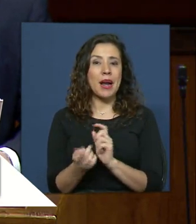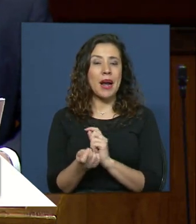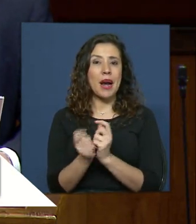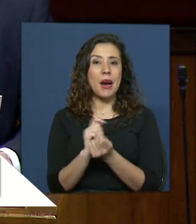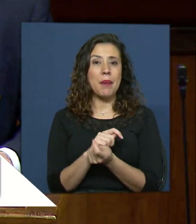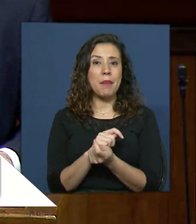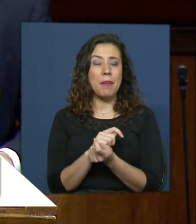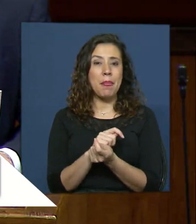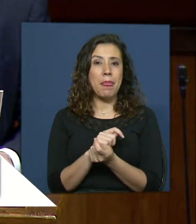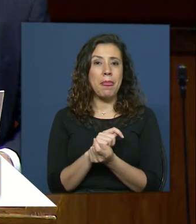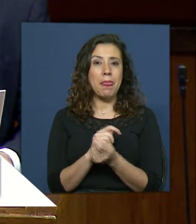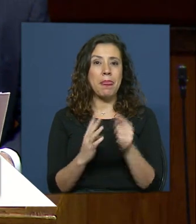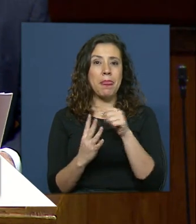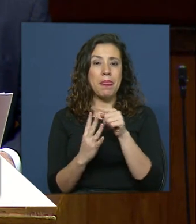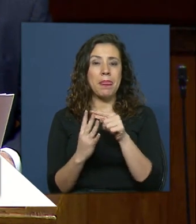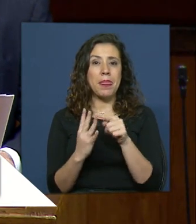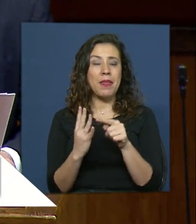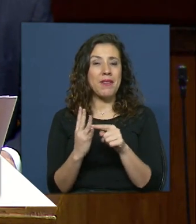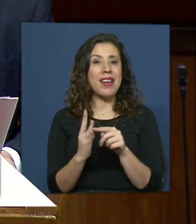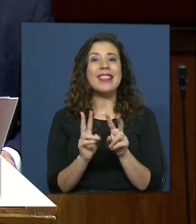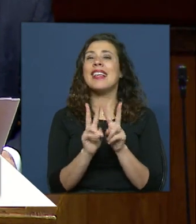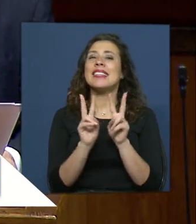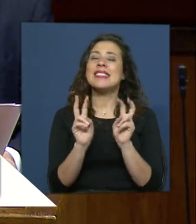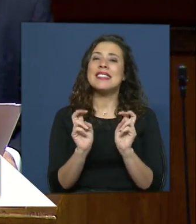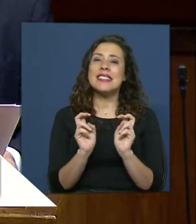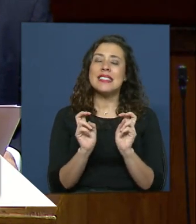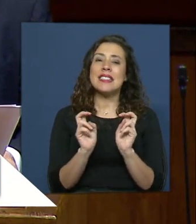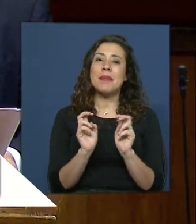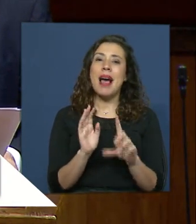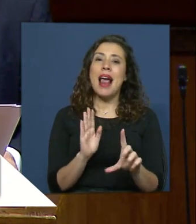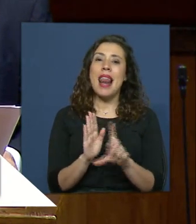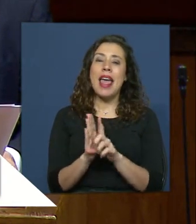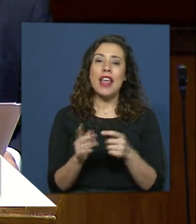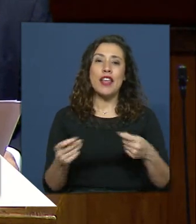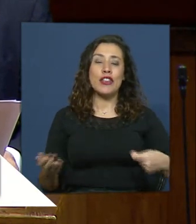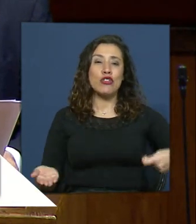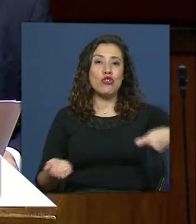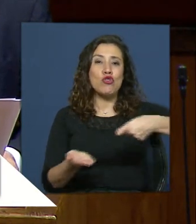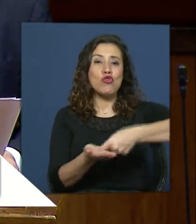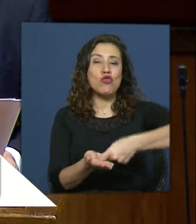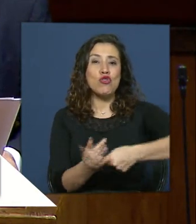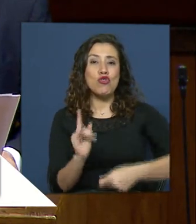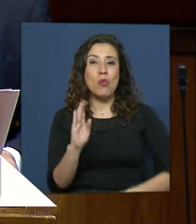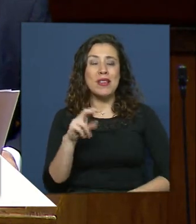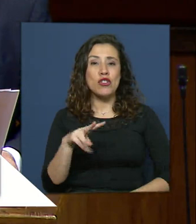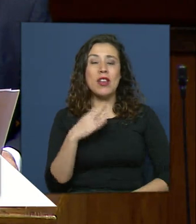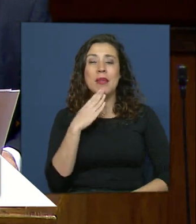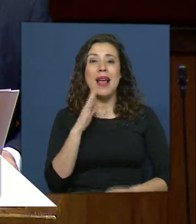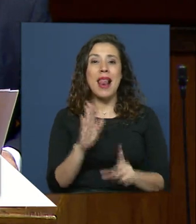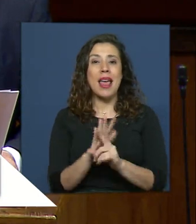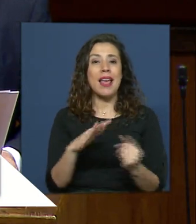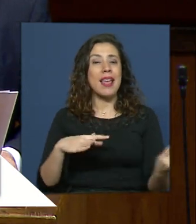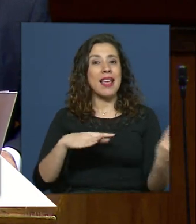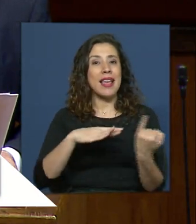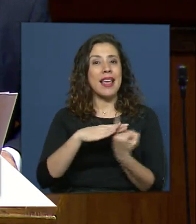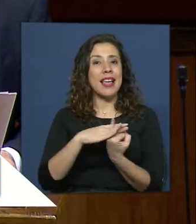modifica diversas materias relacionadas con la ley de subvenciones y la ley de inclusión,